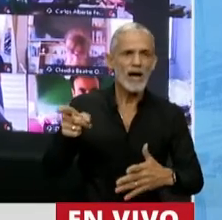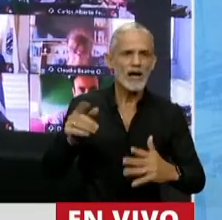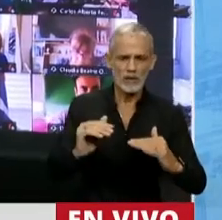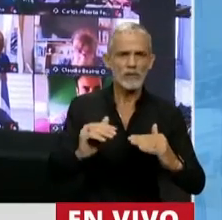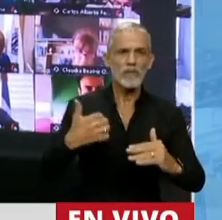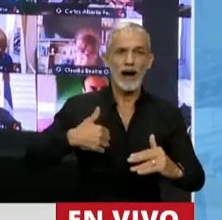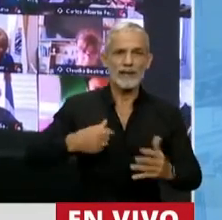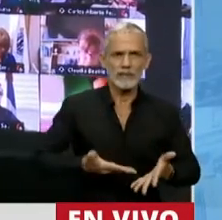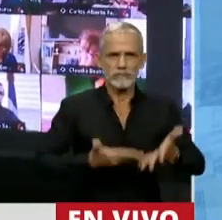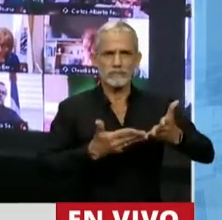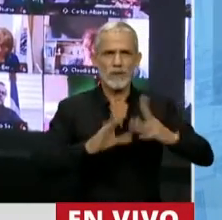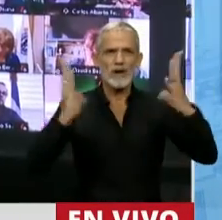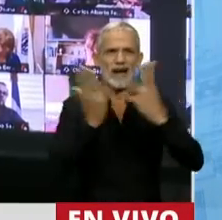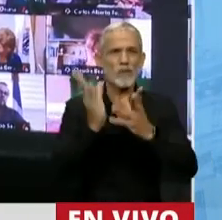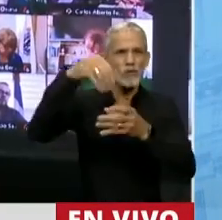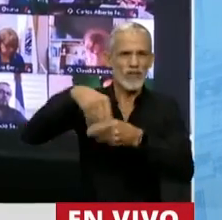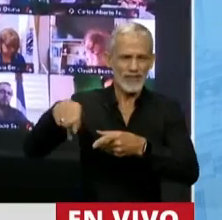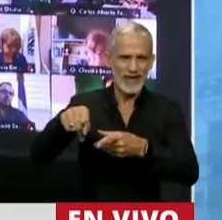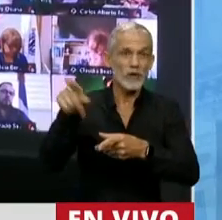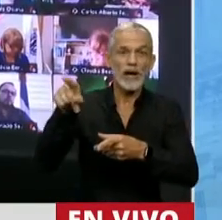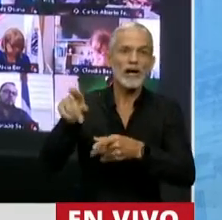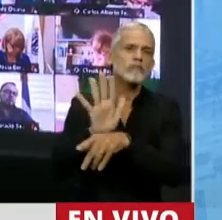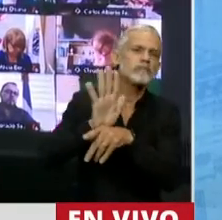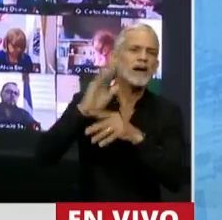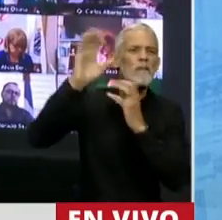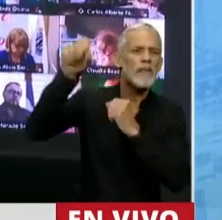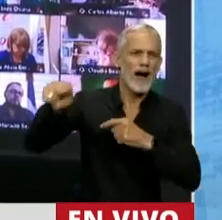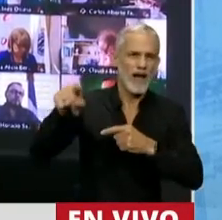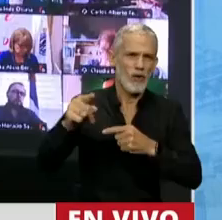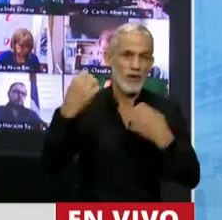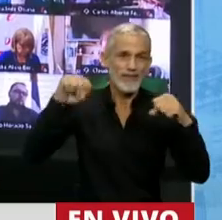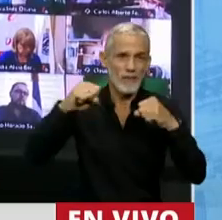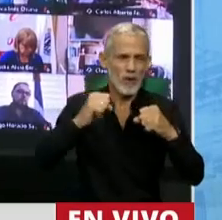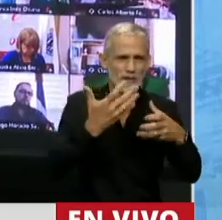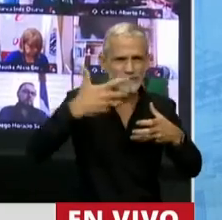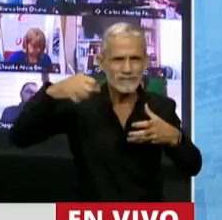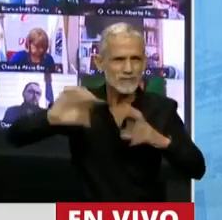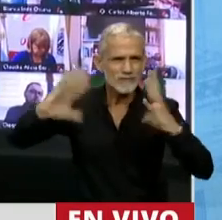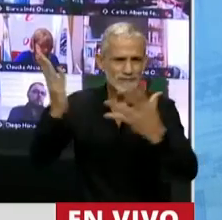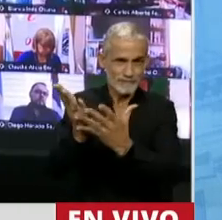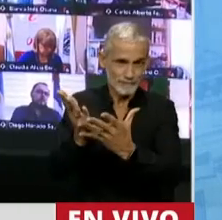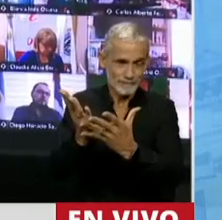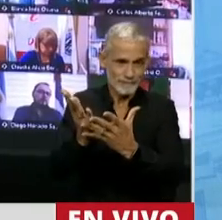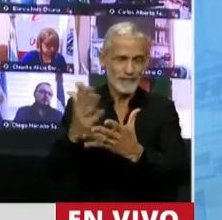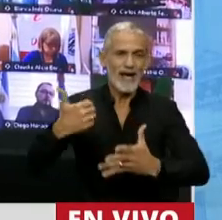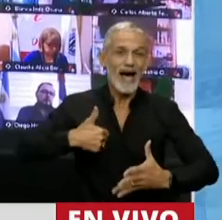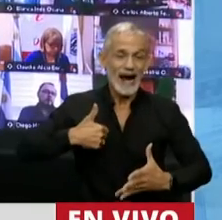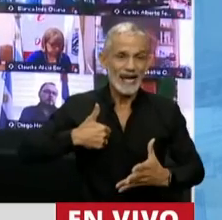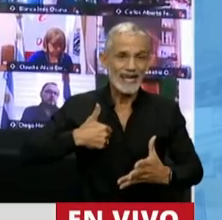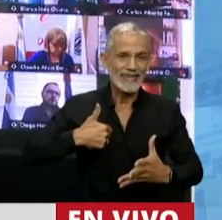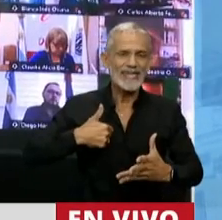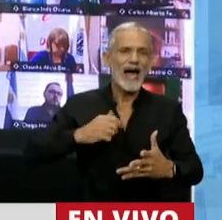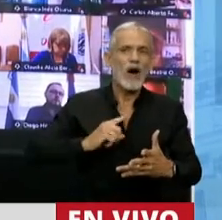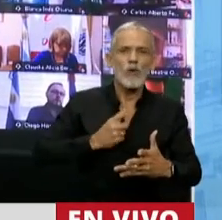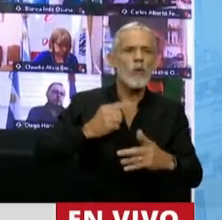a la Argentina en el mundo. Fue nuestro embajador deportivo. Le dio un apellido a nuestro país. Y